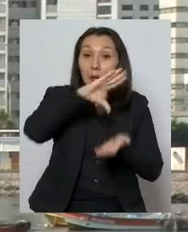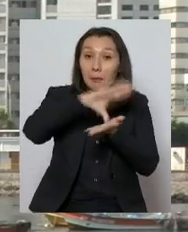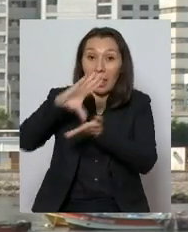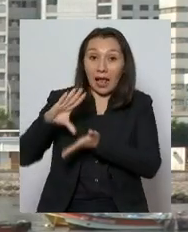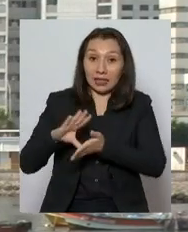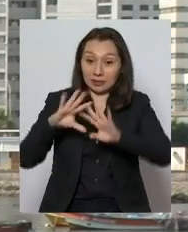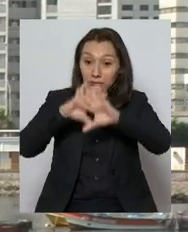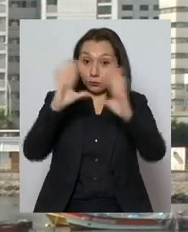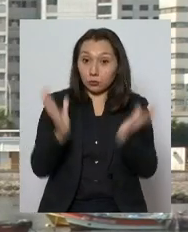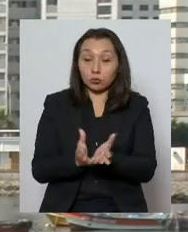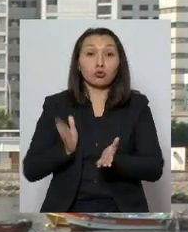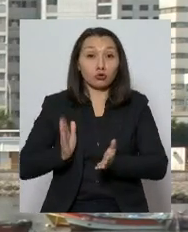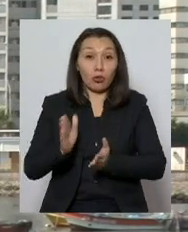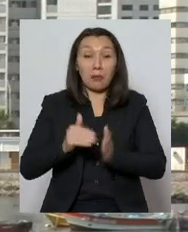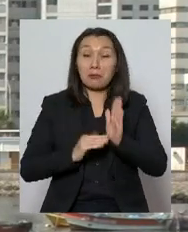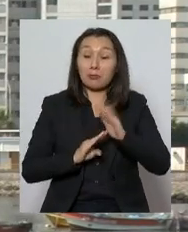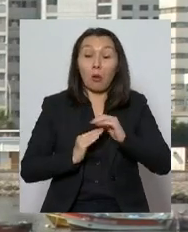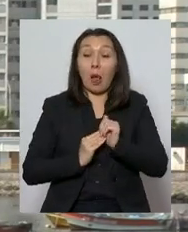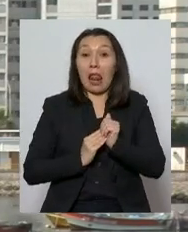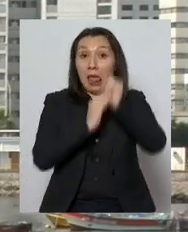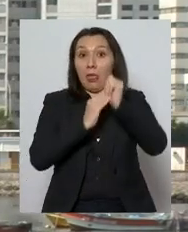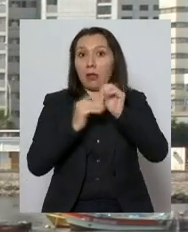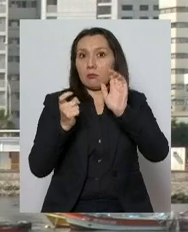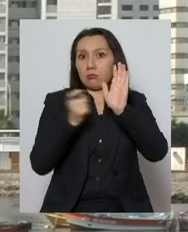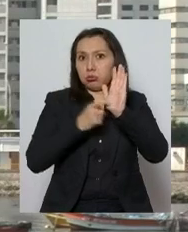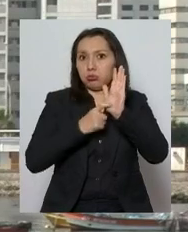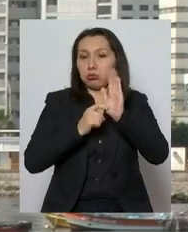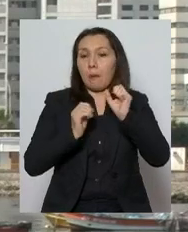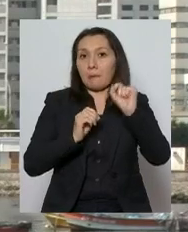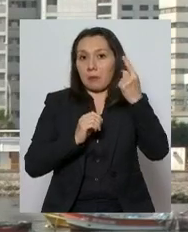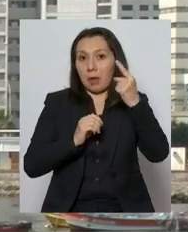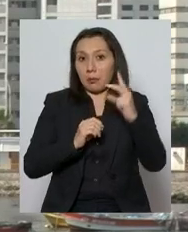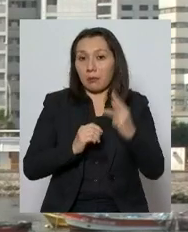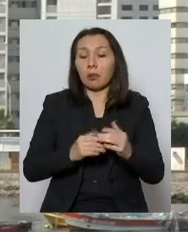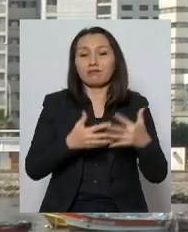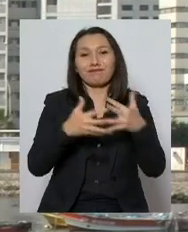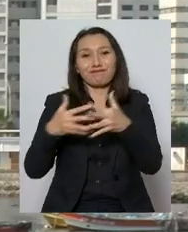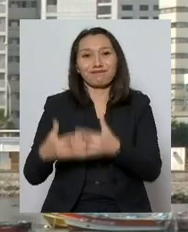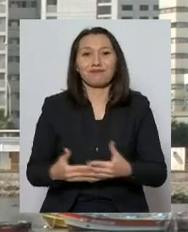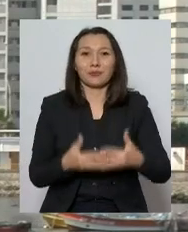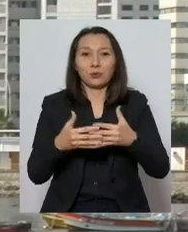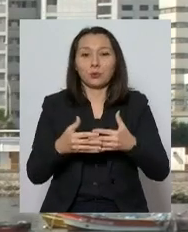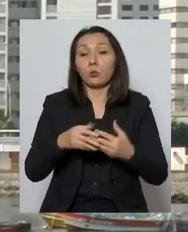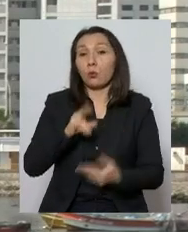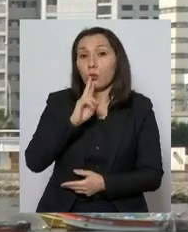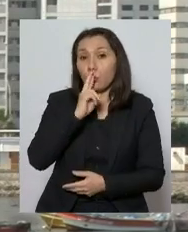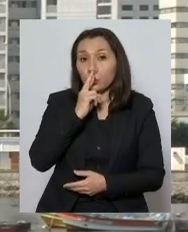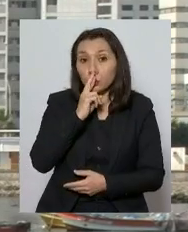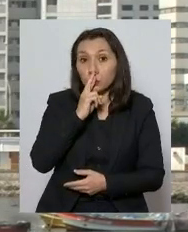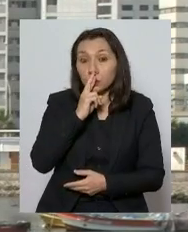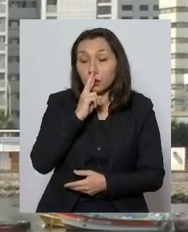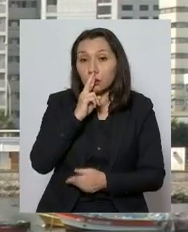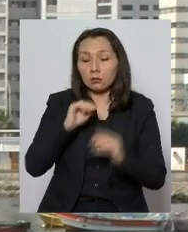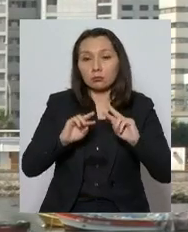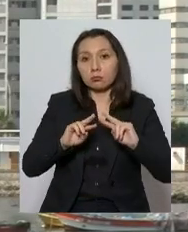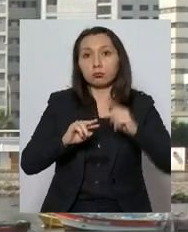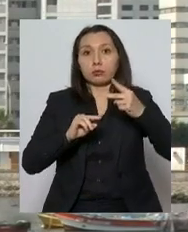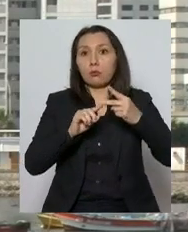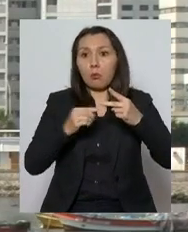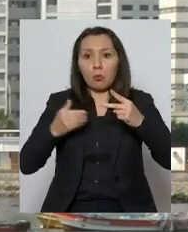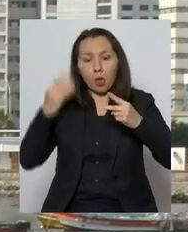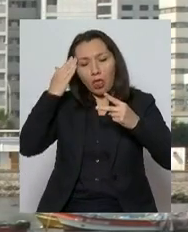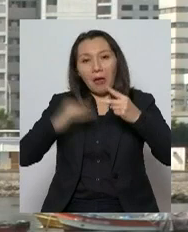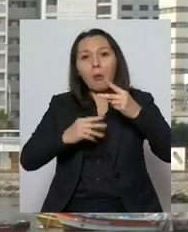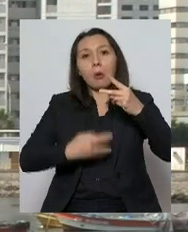del planeta que siguen liderando esta infección son Estados Unidos, Rusia, que subió al segundo lugar hace pocos